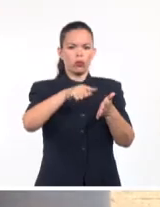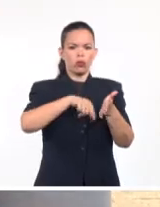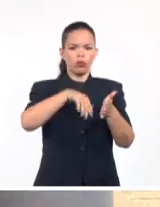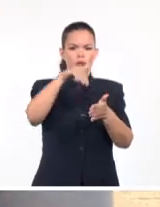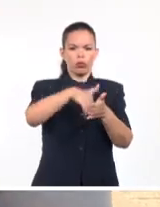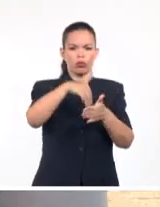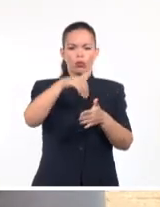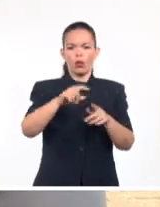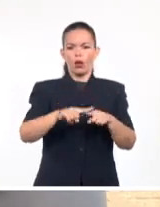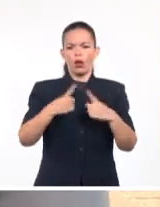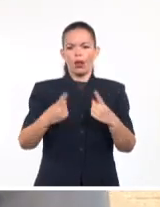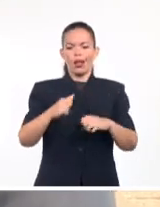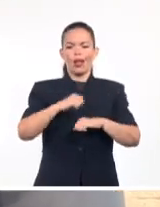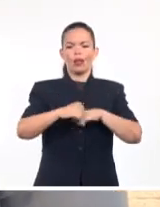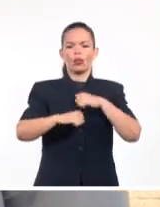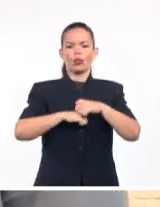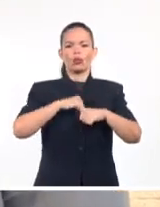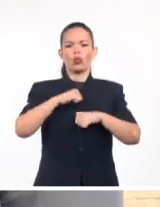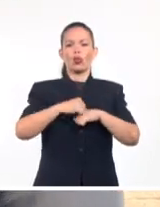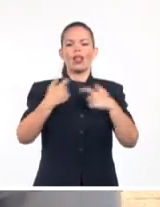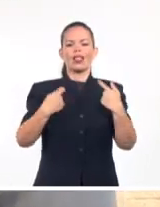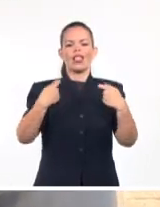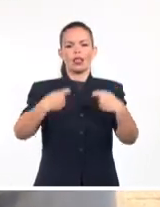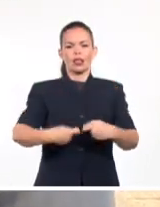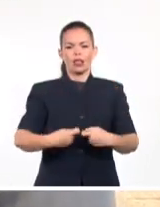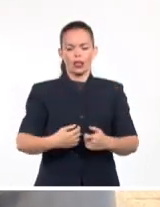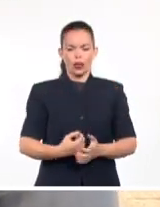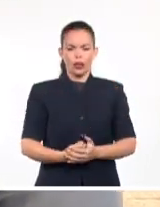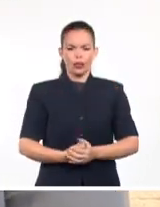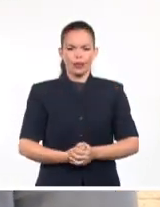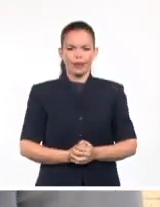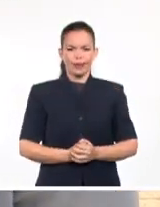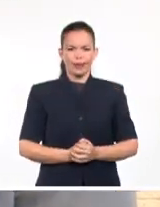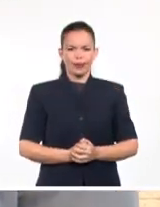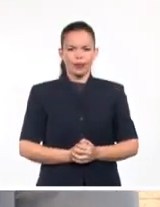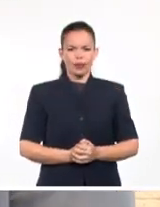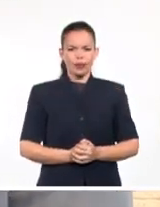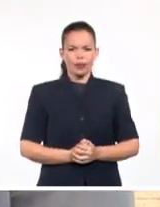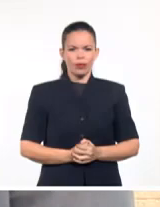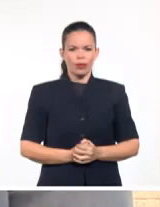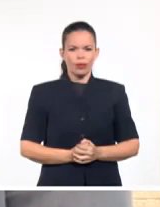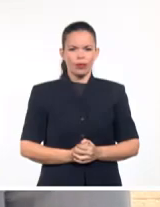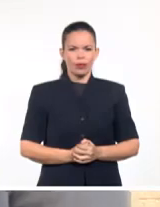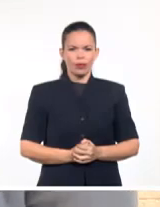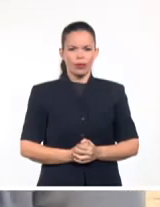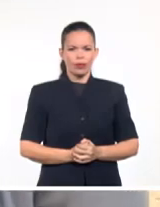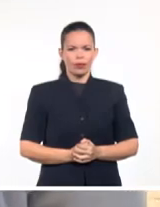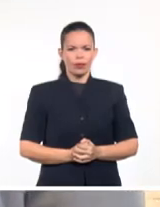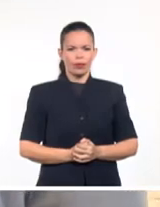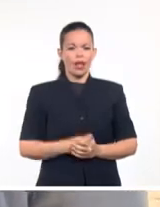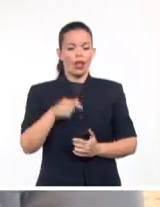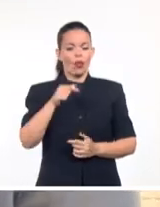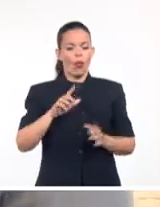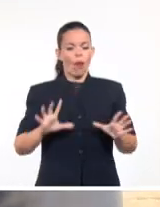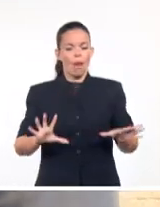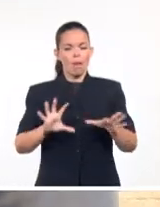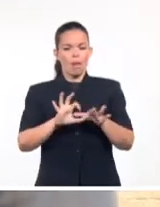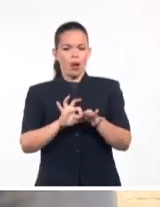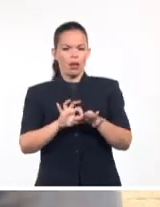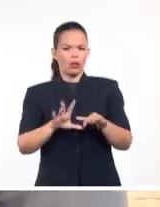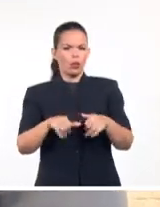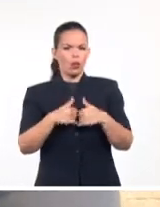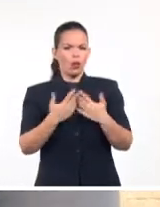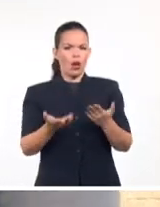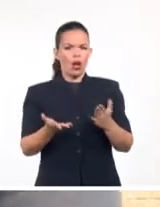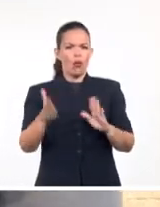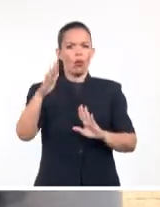crear una estructura decisiva en la toma de decisiones. Y sirven como punto de conexión entre la ciudadanía y los órganos